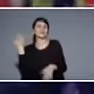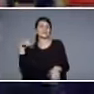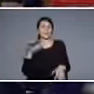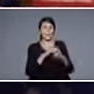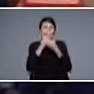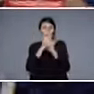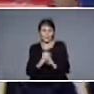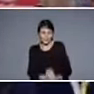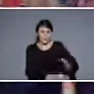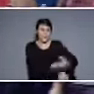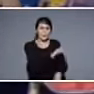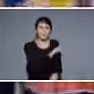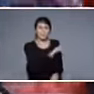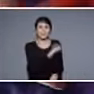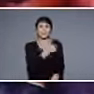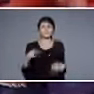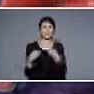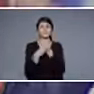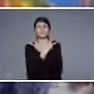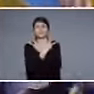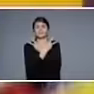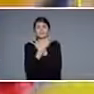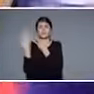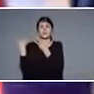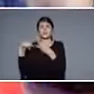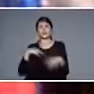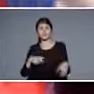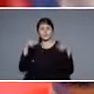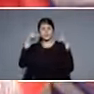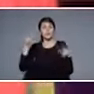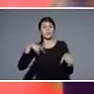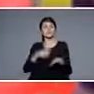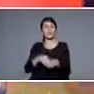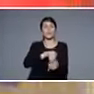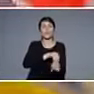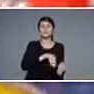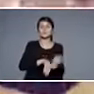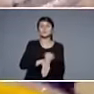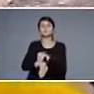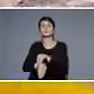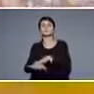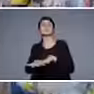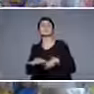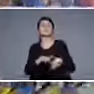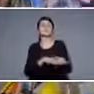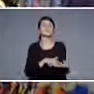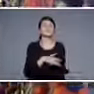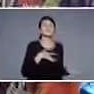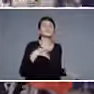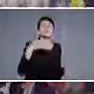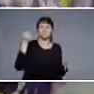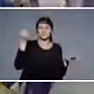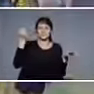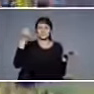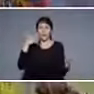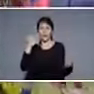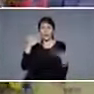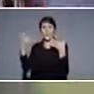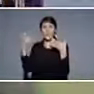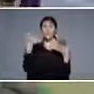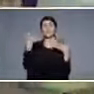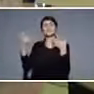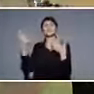trompeta bajo el brazo, pajarita, la boleta y los guantes. El sol